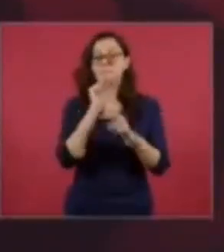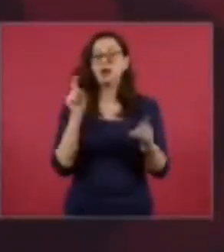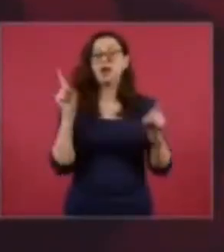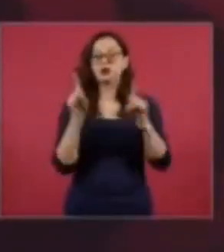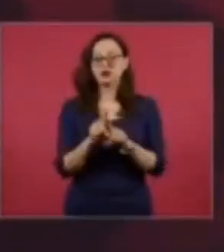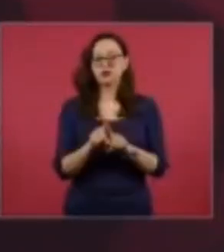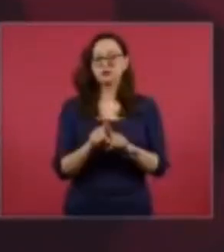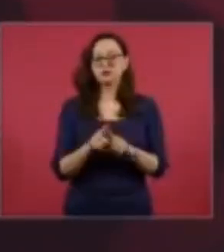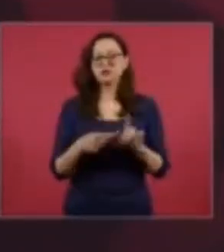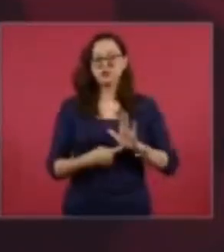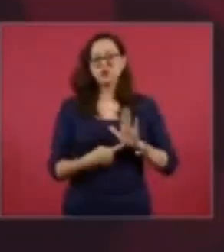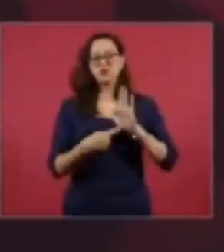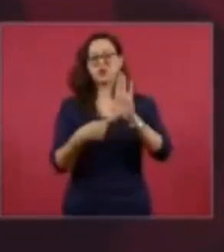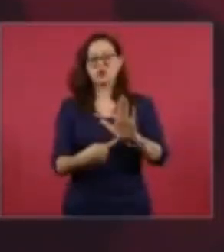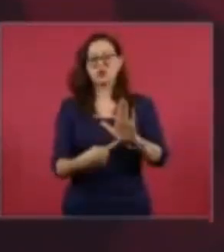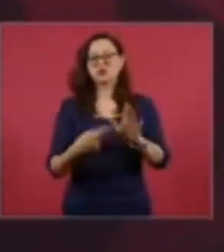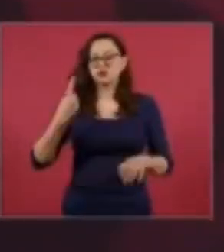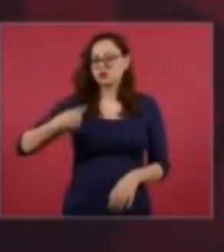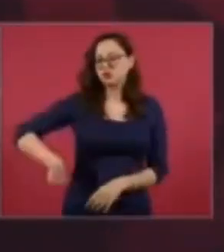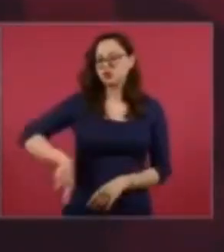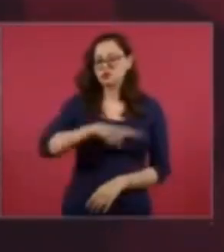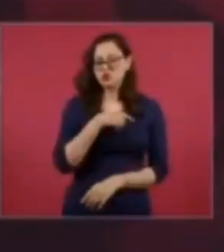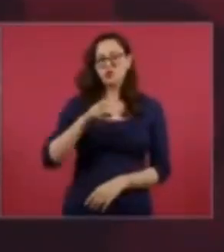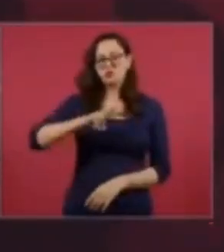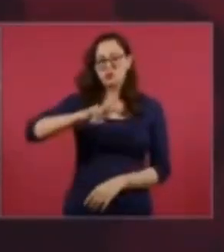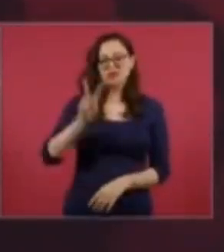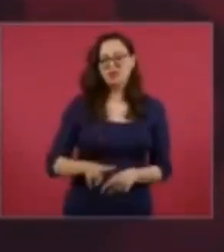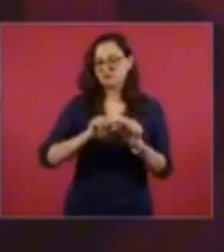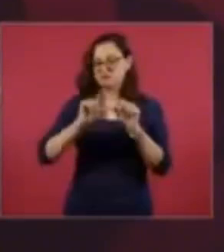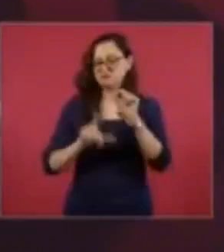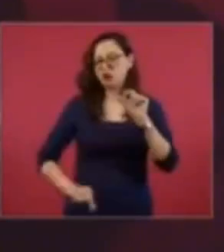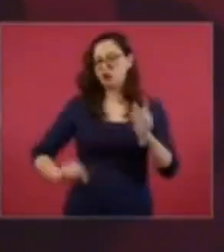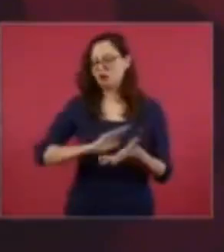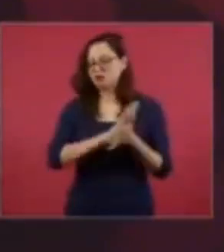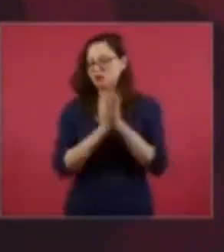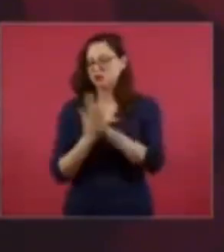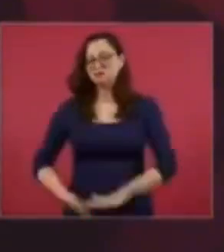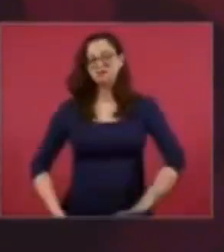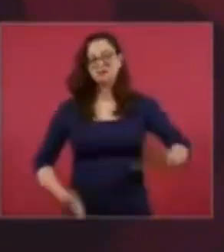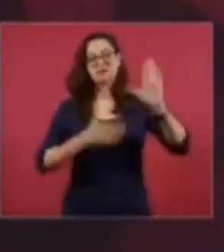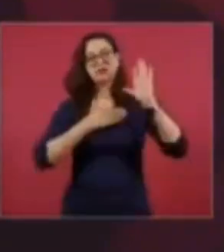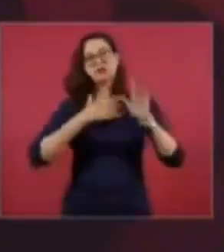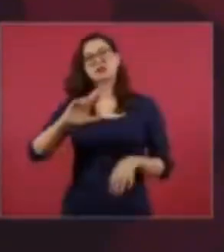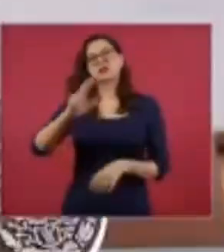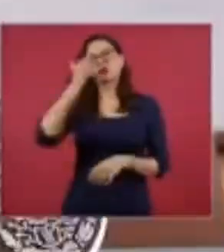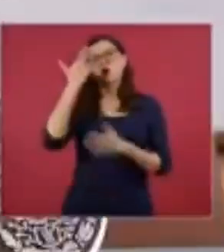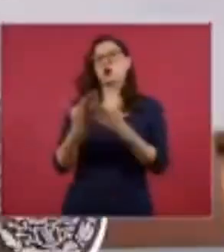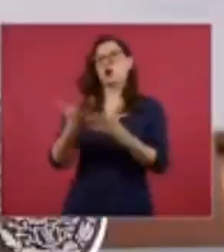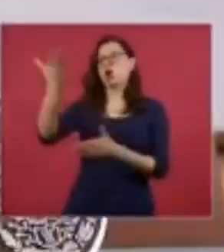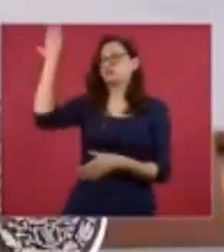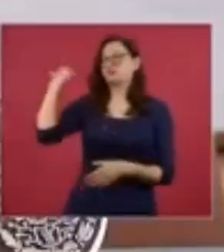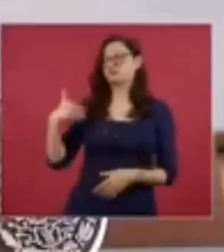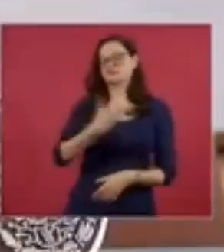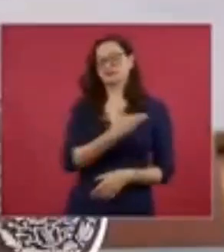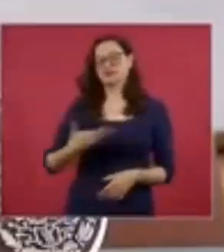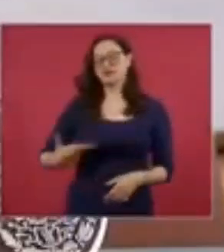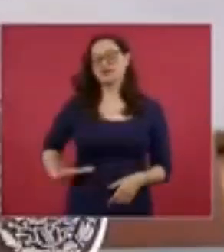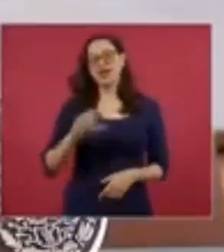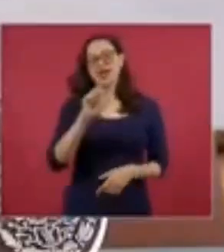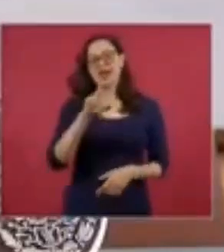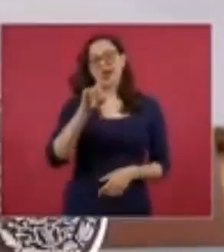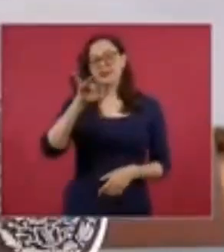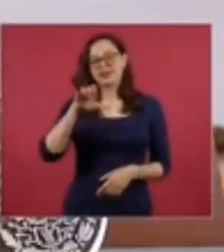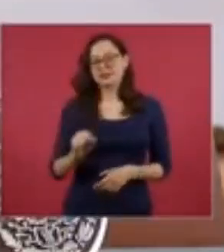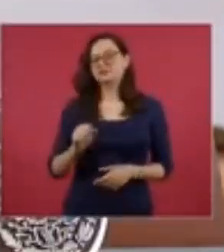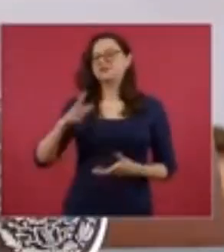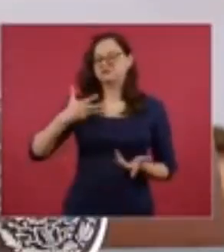nuestro compromiso con la transformación de México y la encomienda cardenista de poner la técnica al servicio de